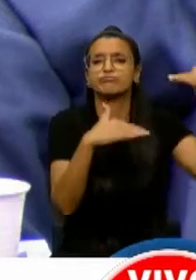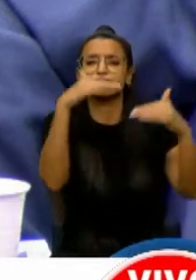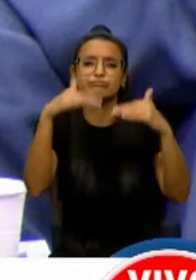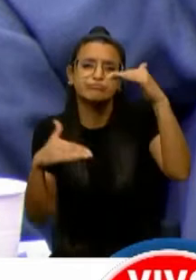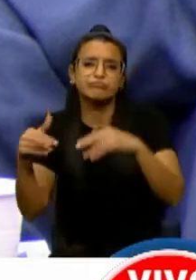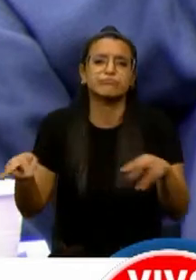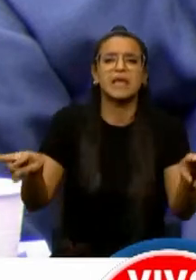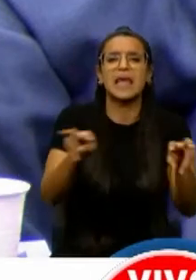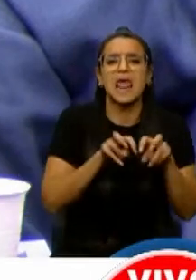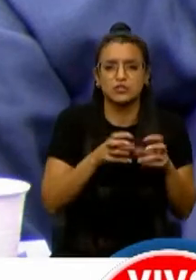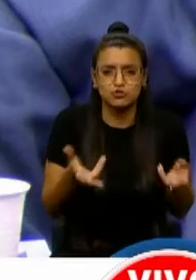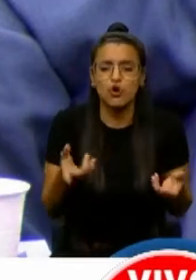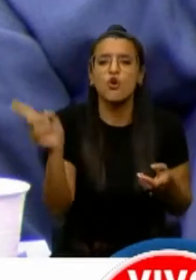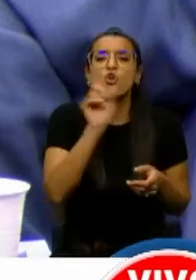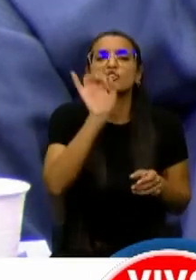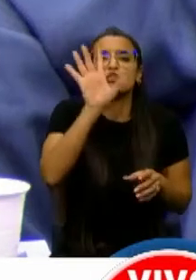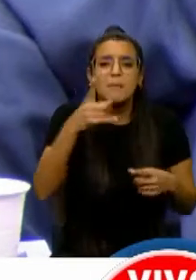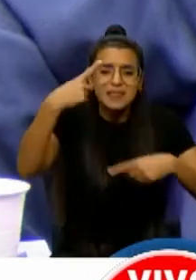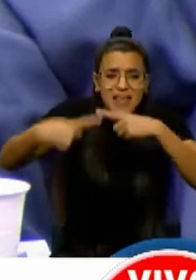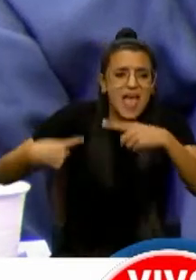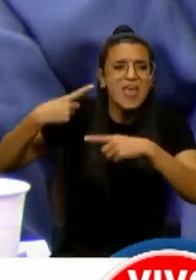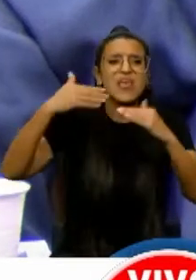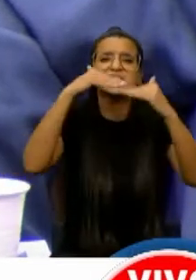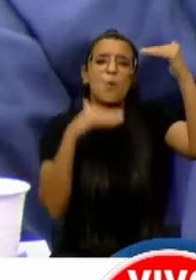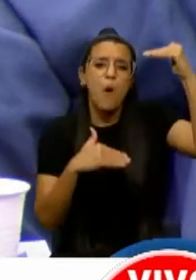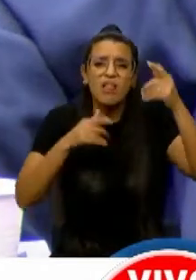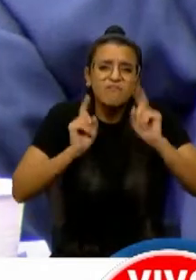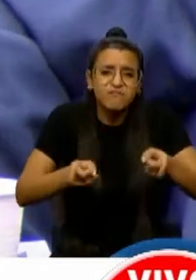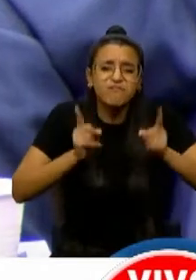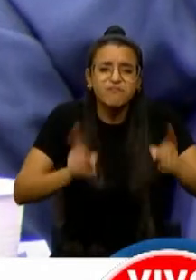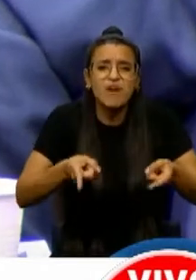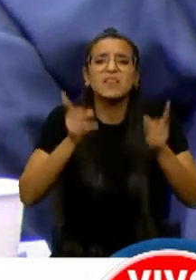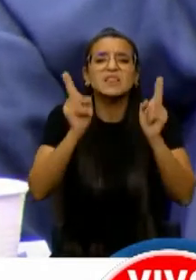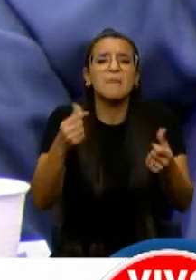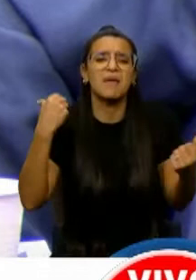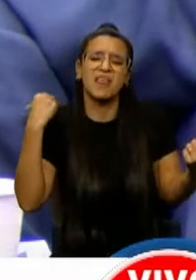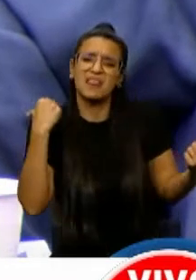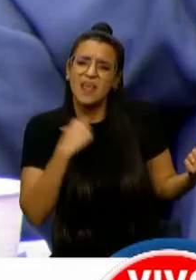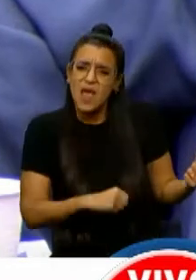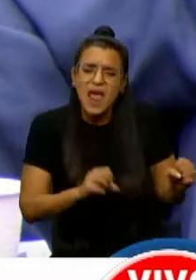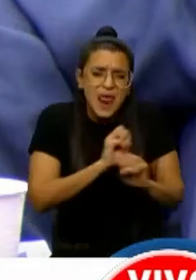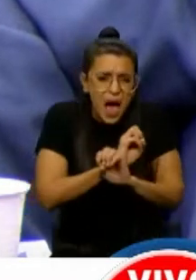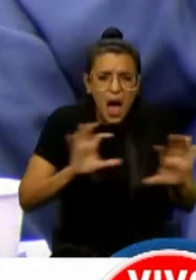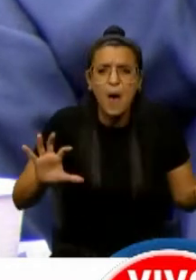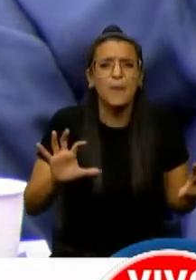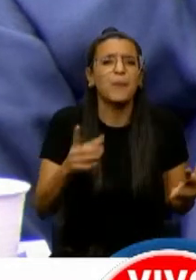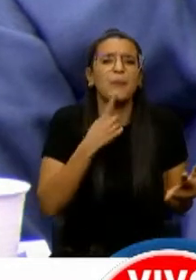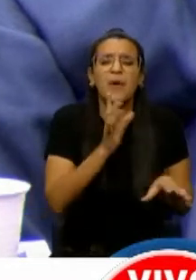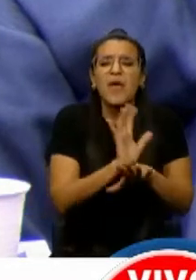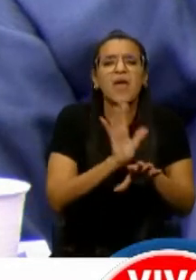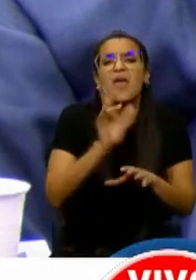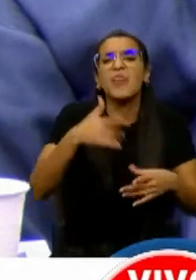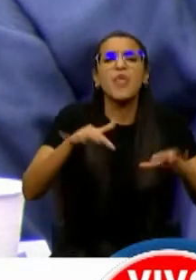ingreso, que no solo retroalimenta la desigualdad, sino que lesiona severamente los